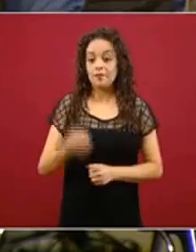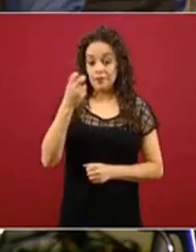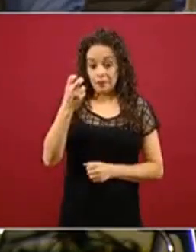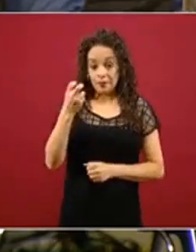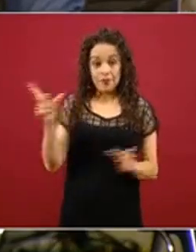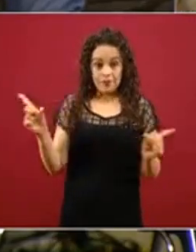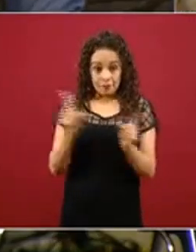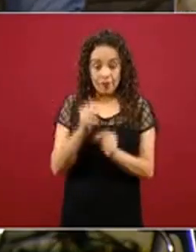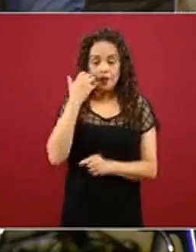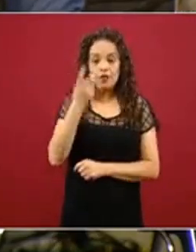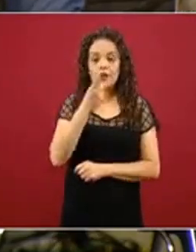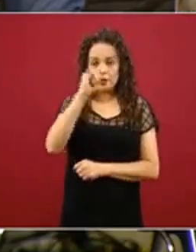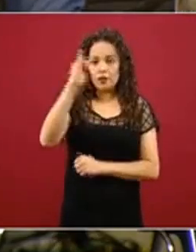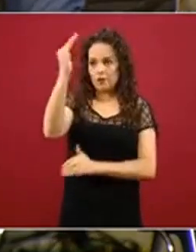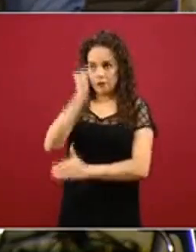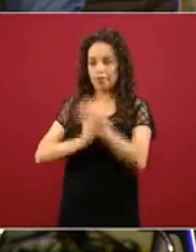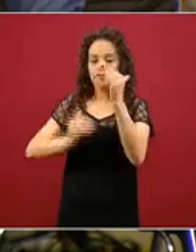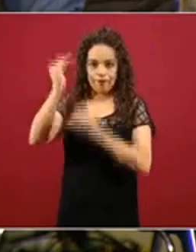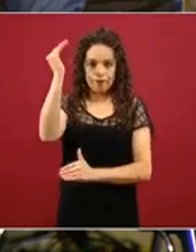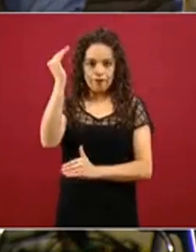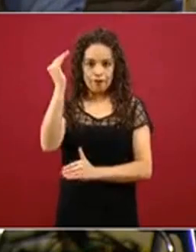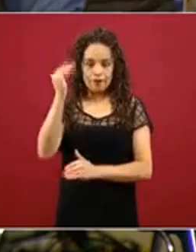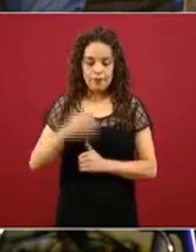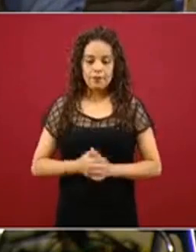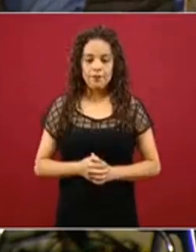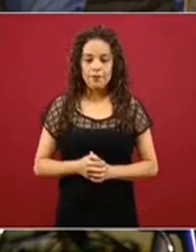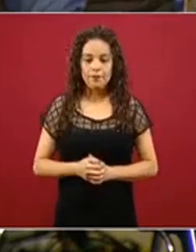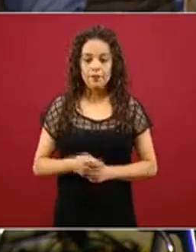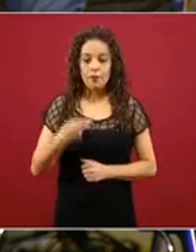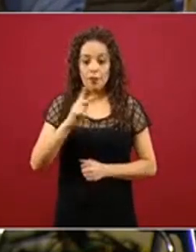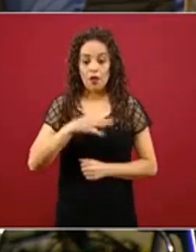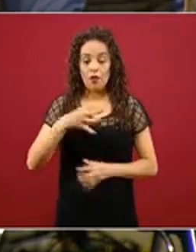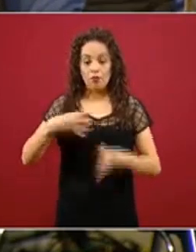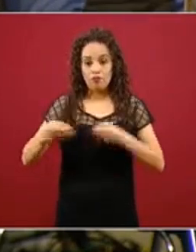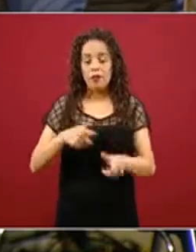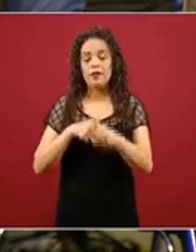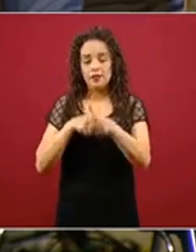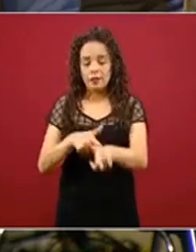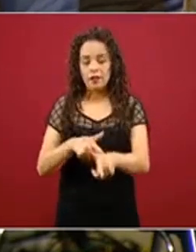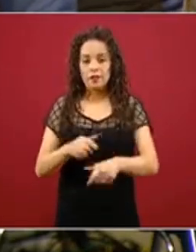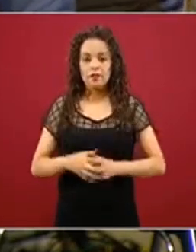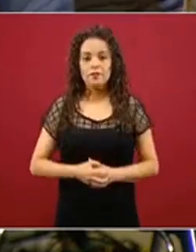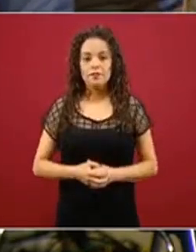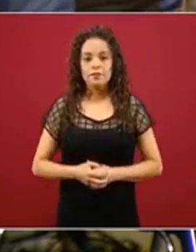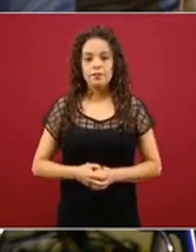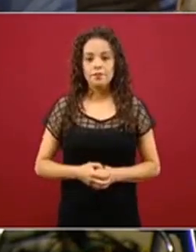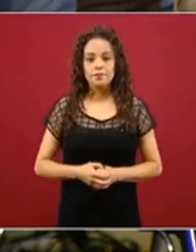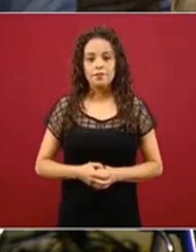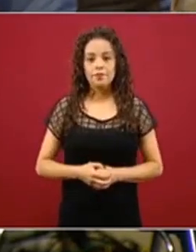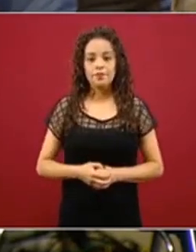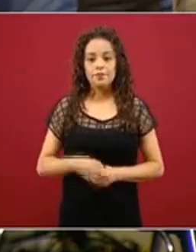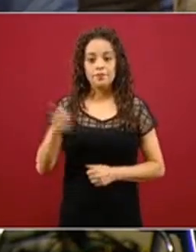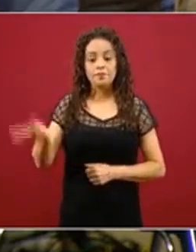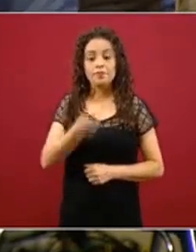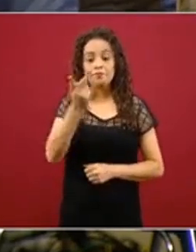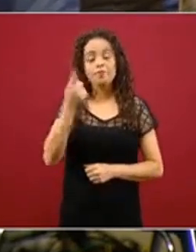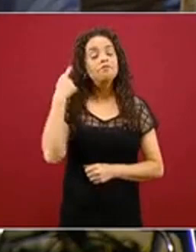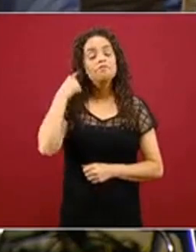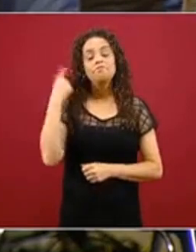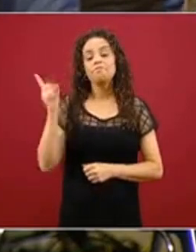Como un éxito, entonces, falló la estadística que a inicios se realizaron para decir que el primer